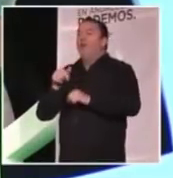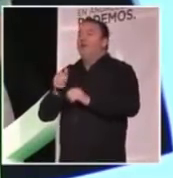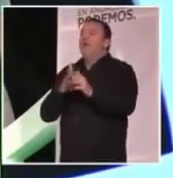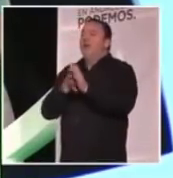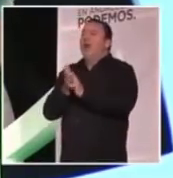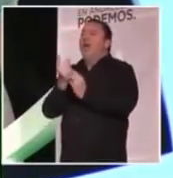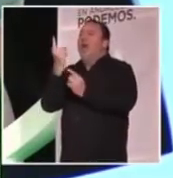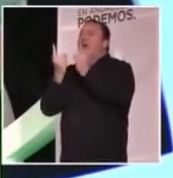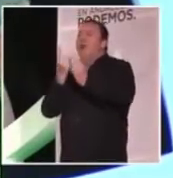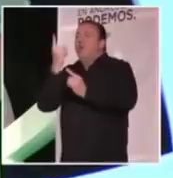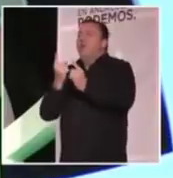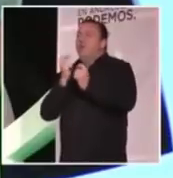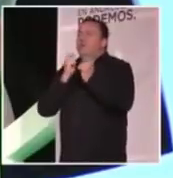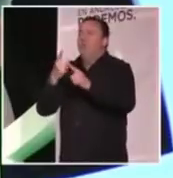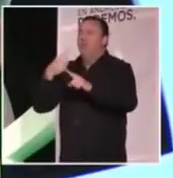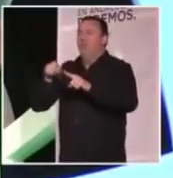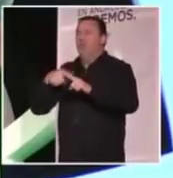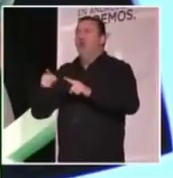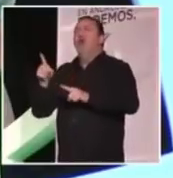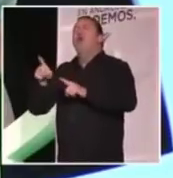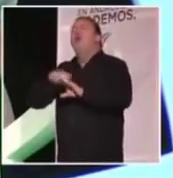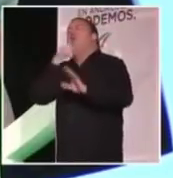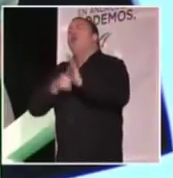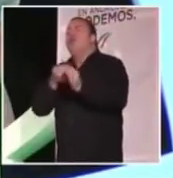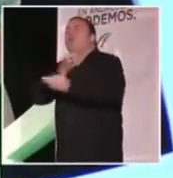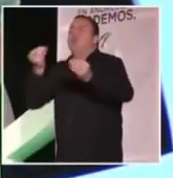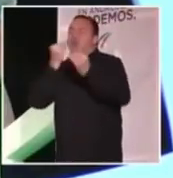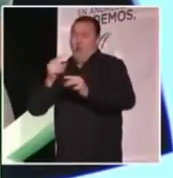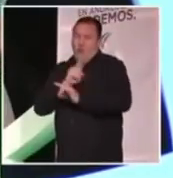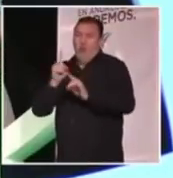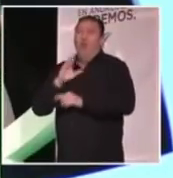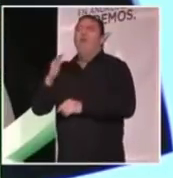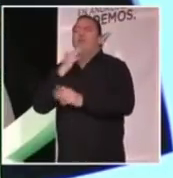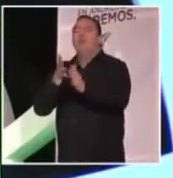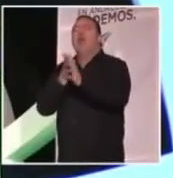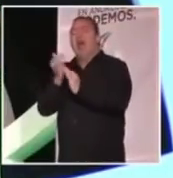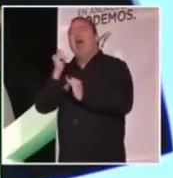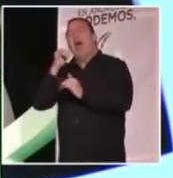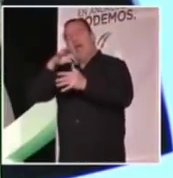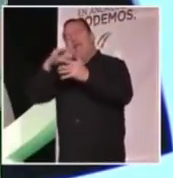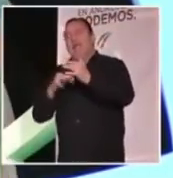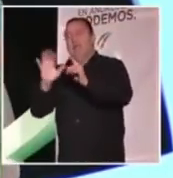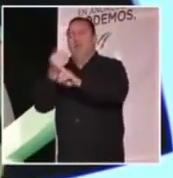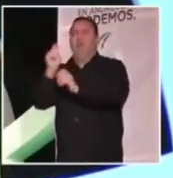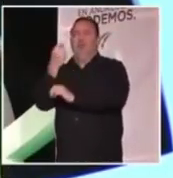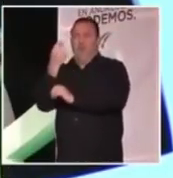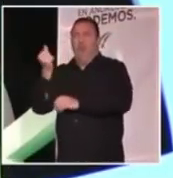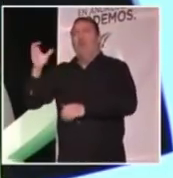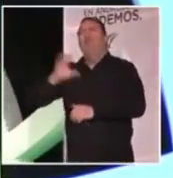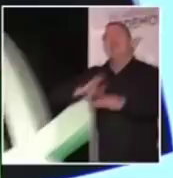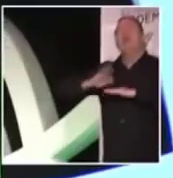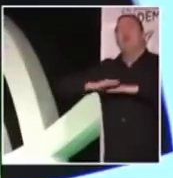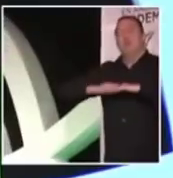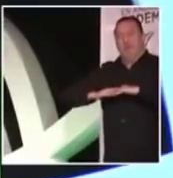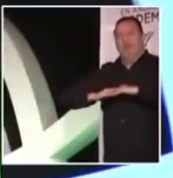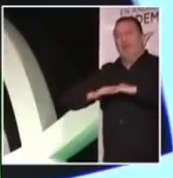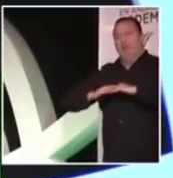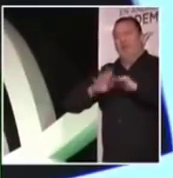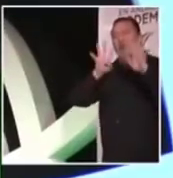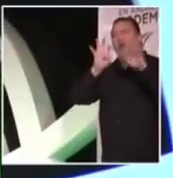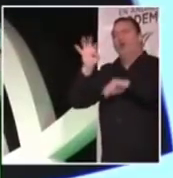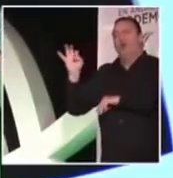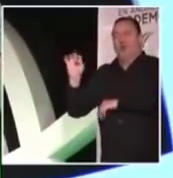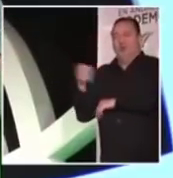algunas concesiones. No era plenamente satisfactorio, pero implicaba cosas. Un salario mínimo interprofesional de